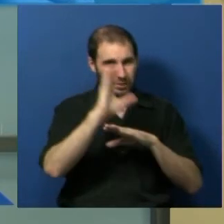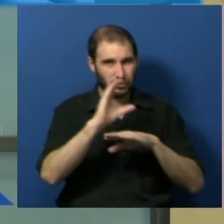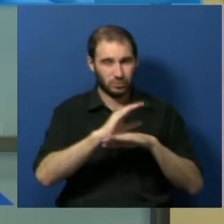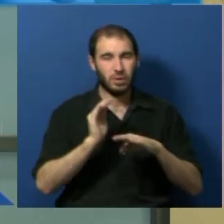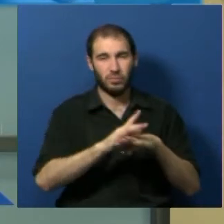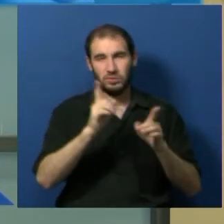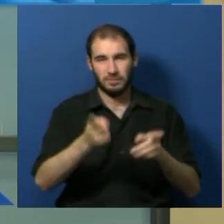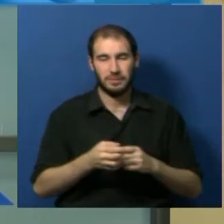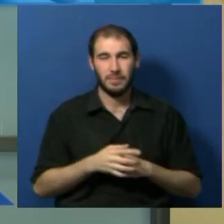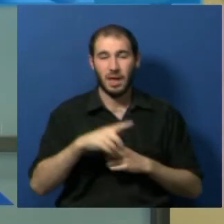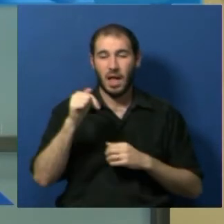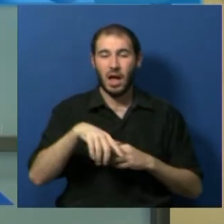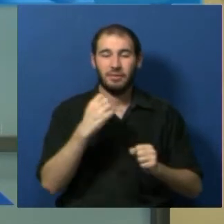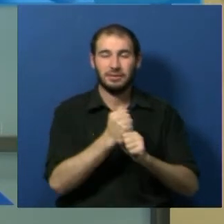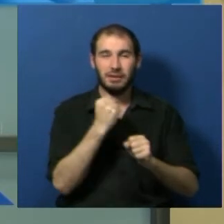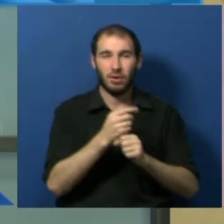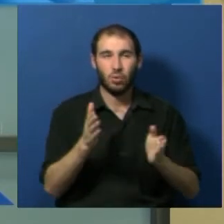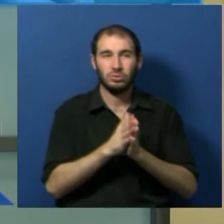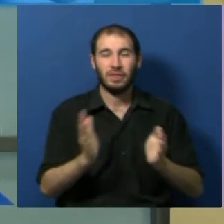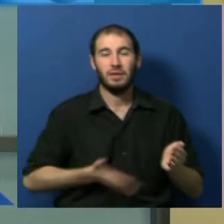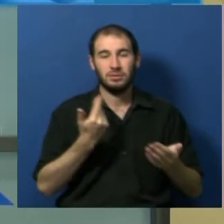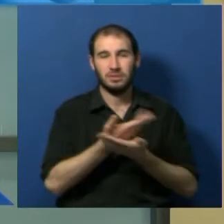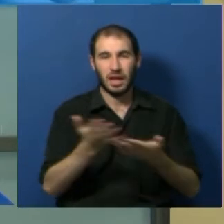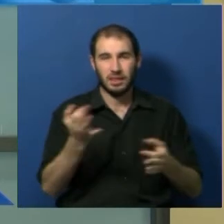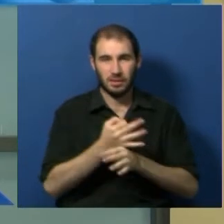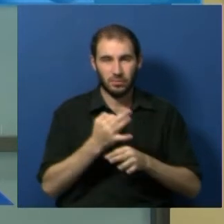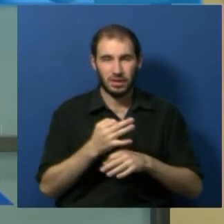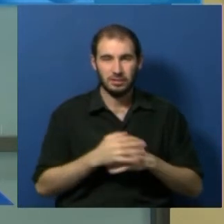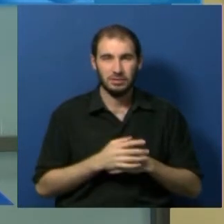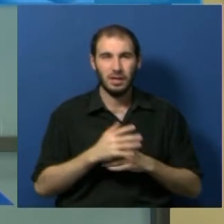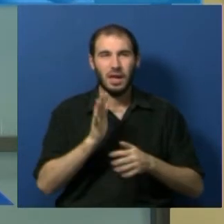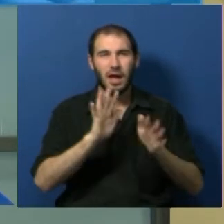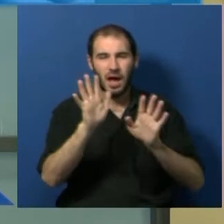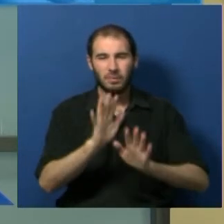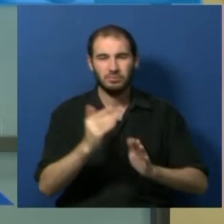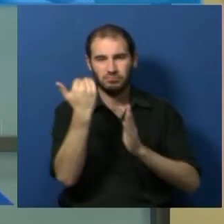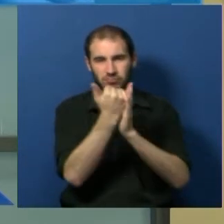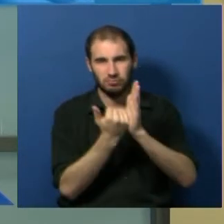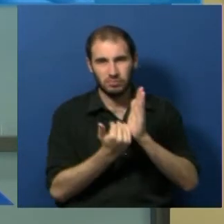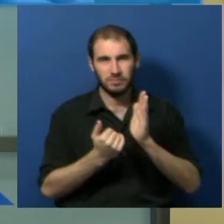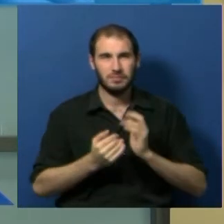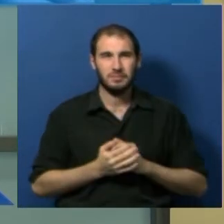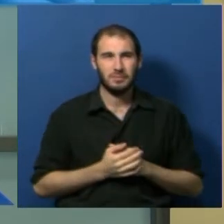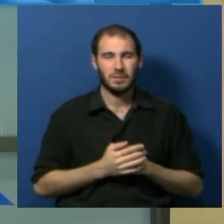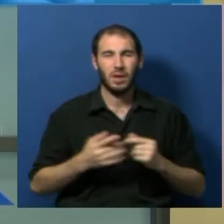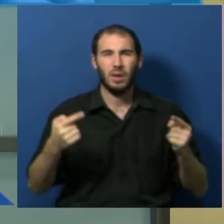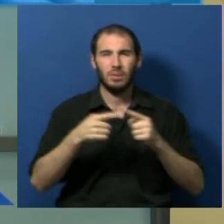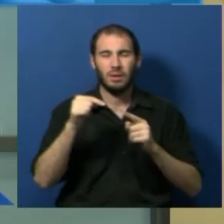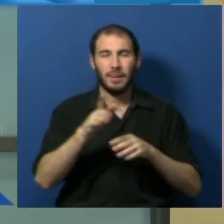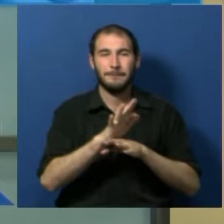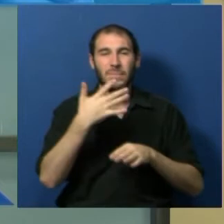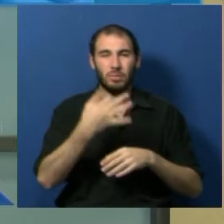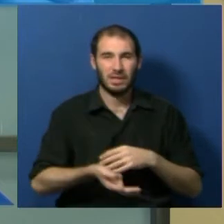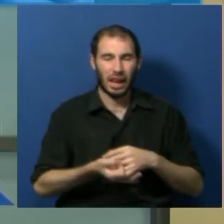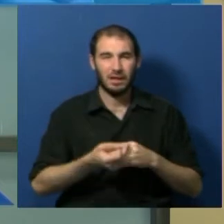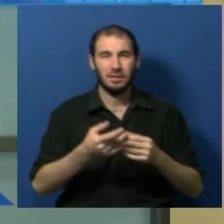Cuyo. Uh-huh. Ahora estamos trabajando junto a la Dirección General de Escuelas en la elaboración de una guía. La intención es que este documental